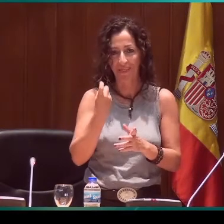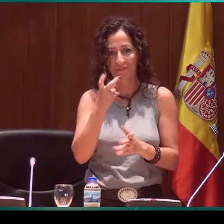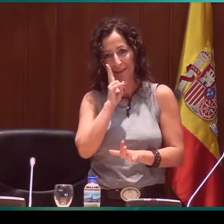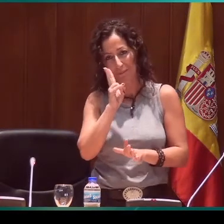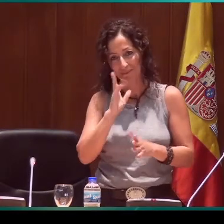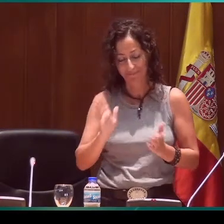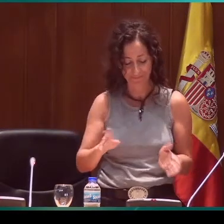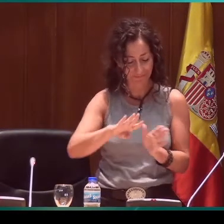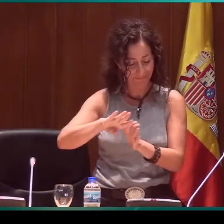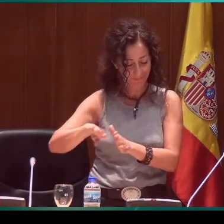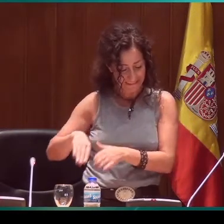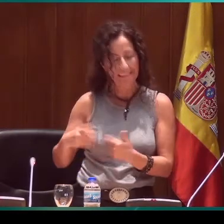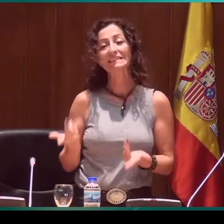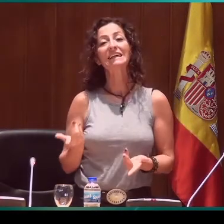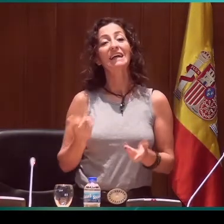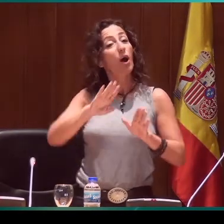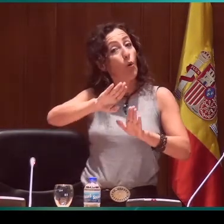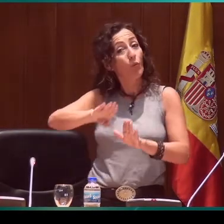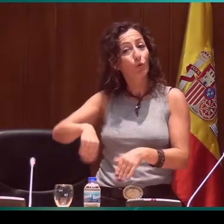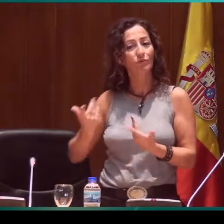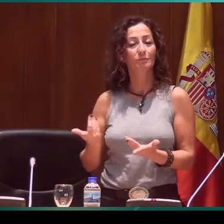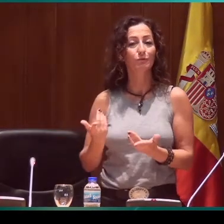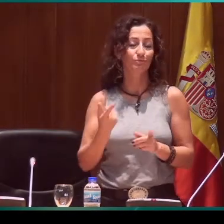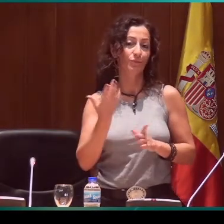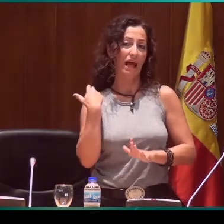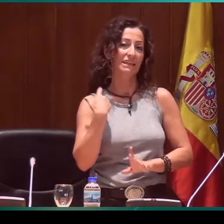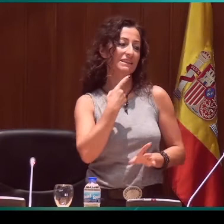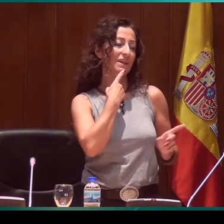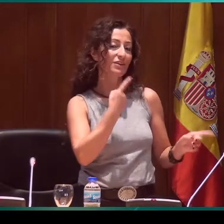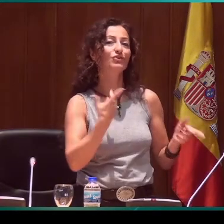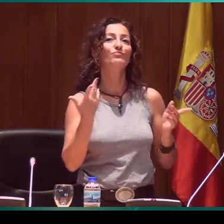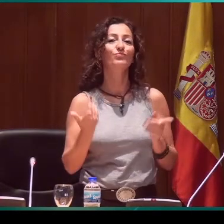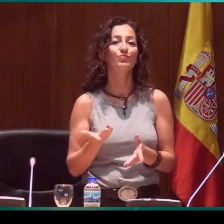Tenemos dudas. Ya lo veremos. Por último,